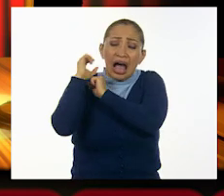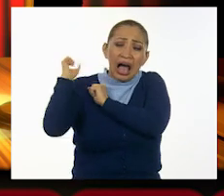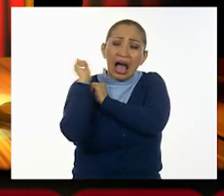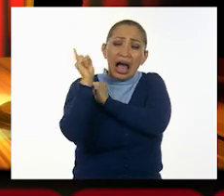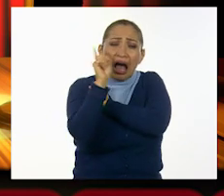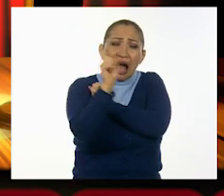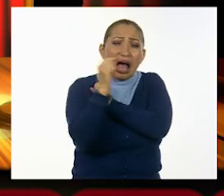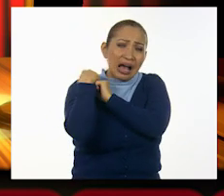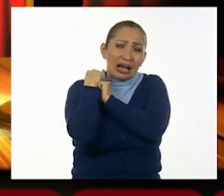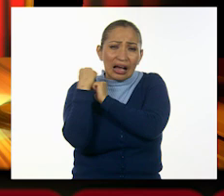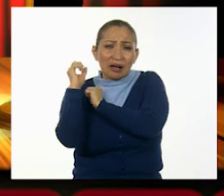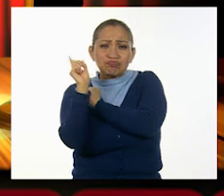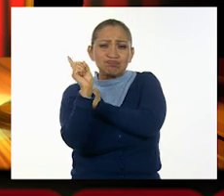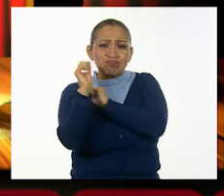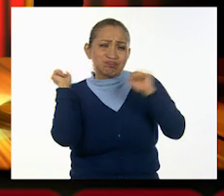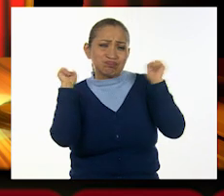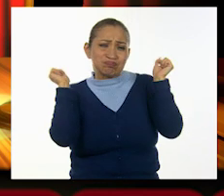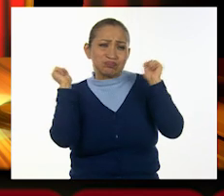al hombro.